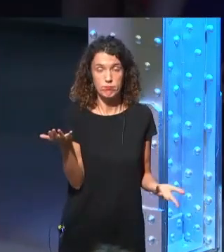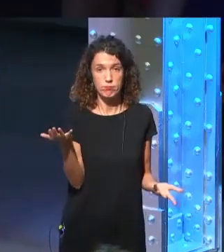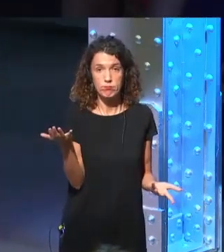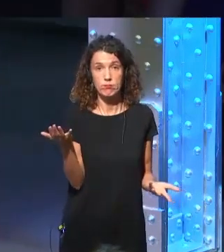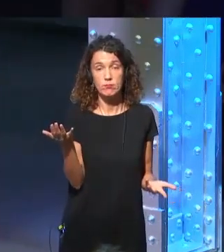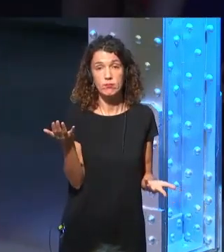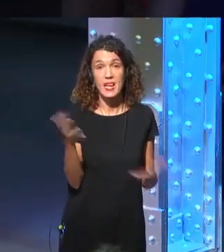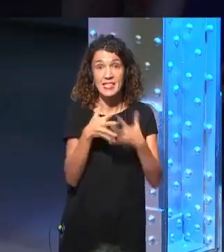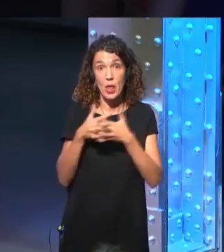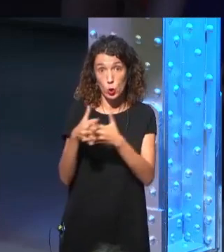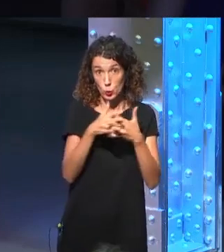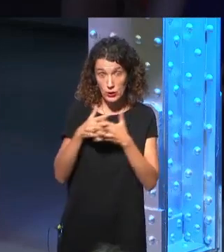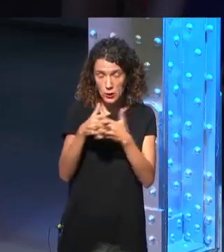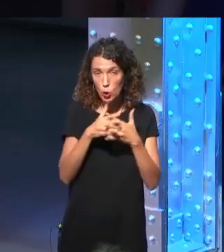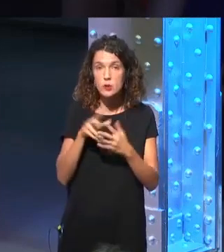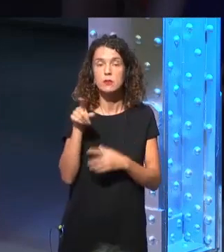Estados Unidos.